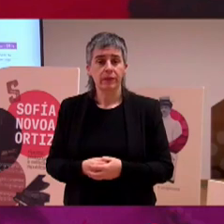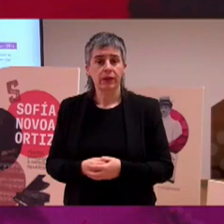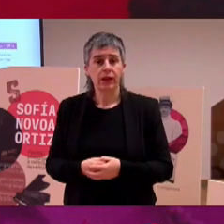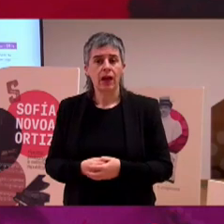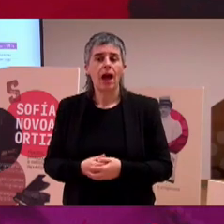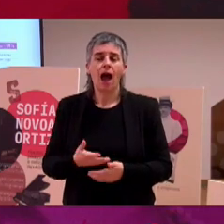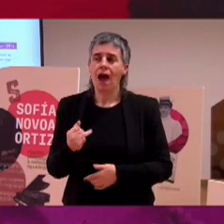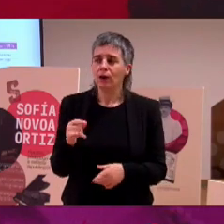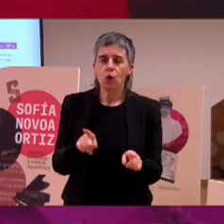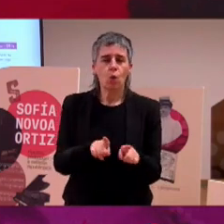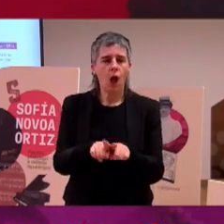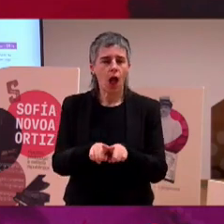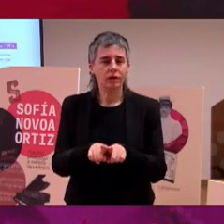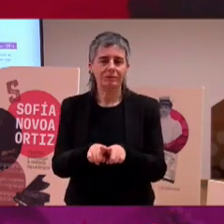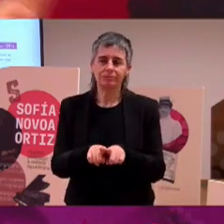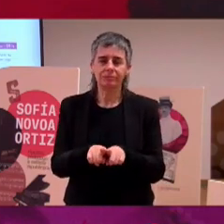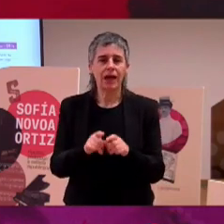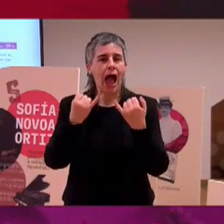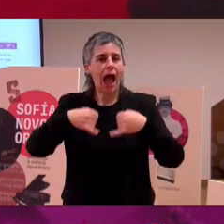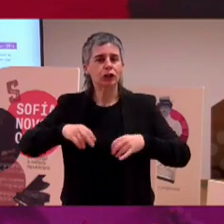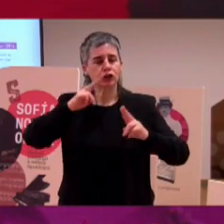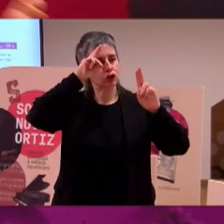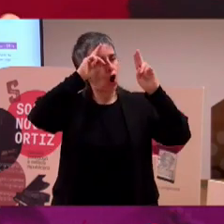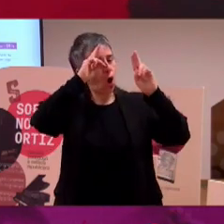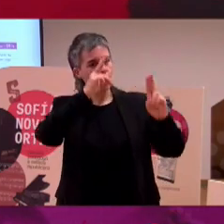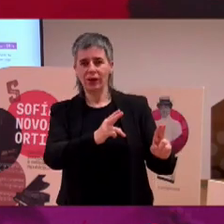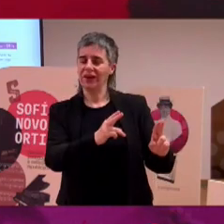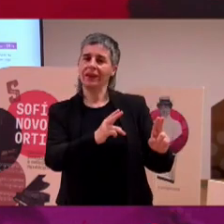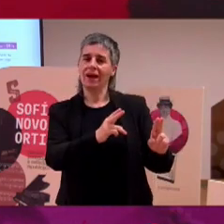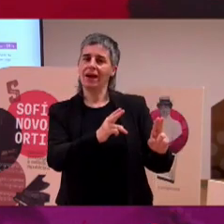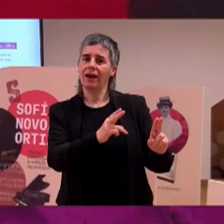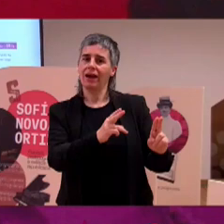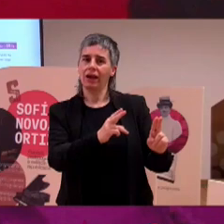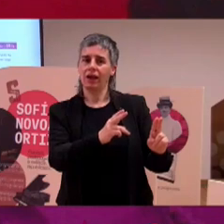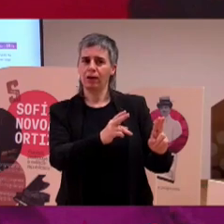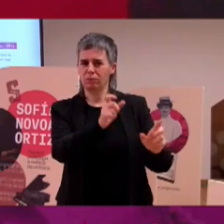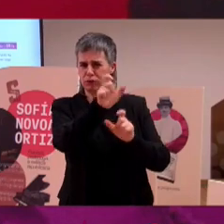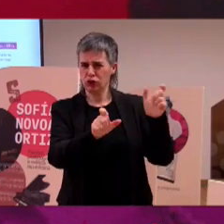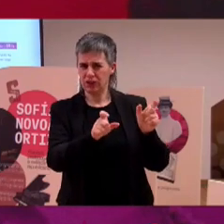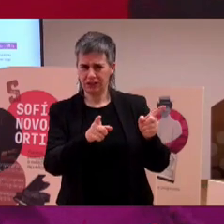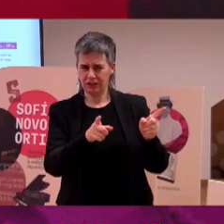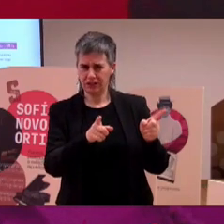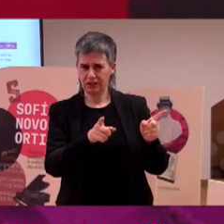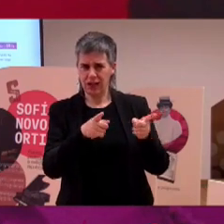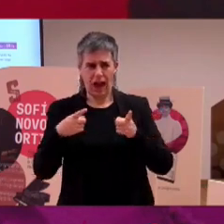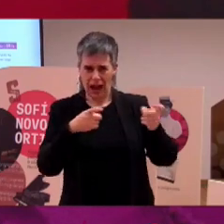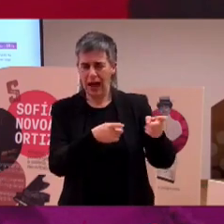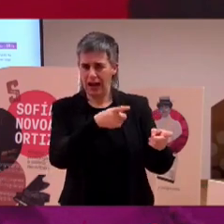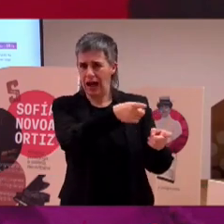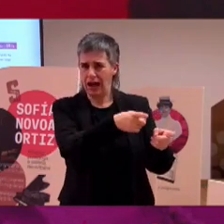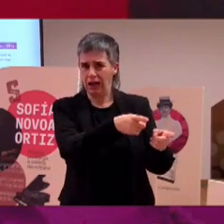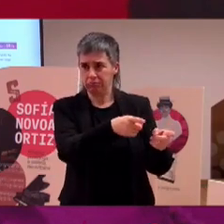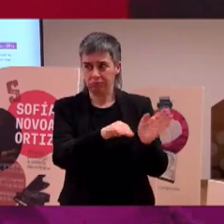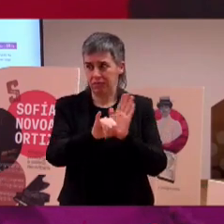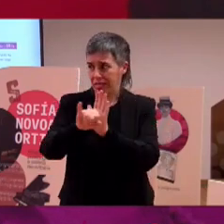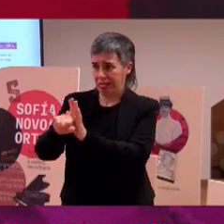actos de homenaxe aos golpistas pues moi cerca da súa casa. Supoño